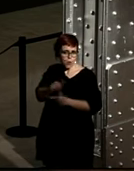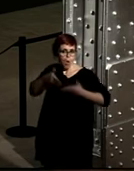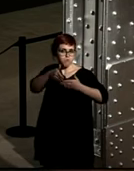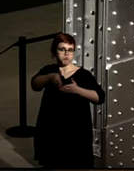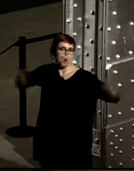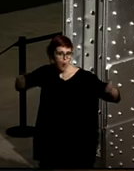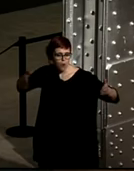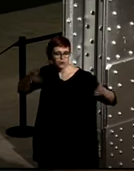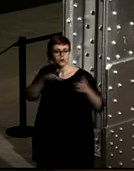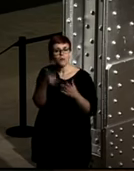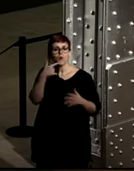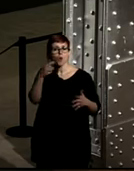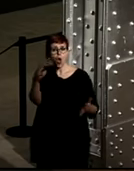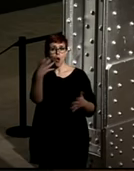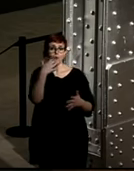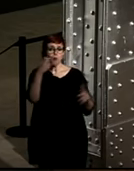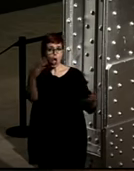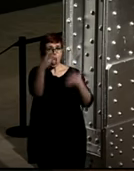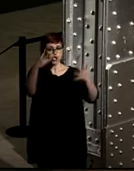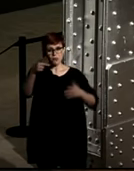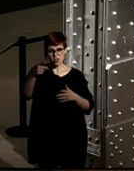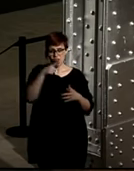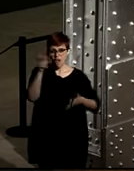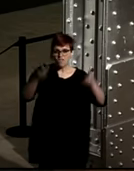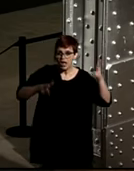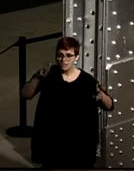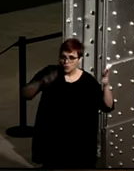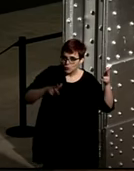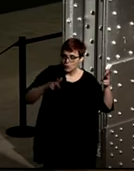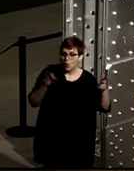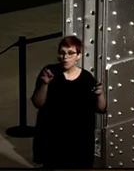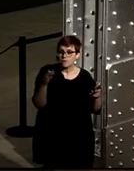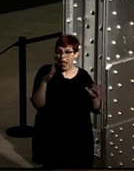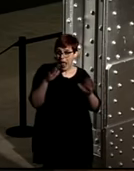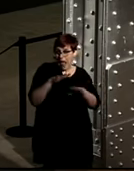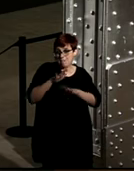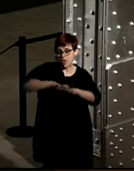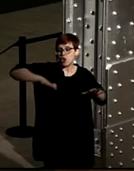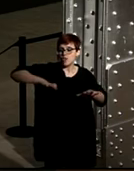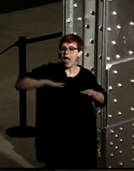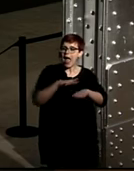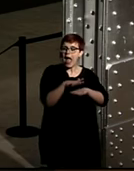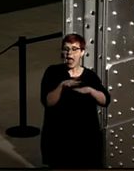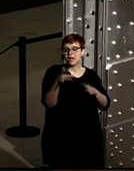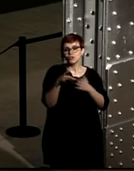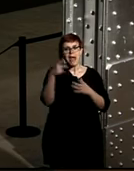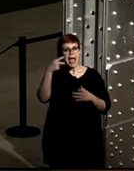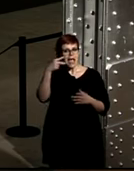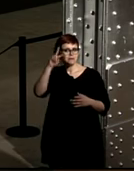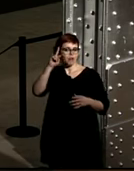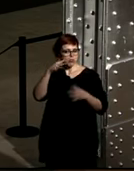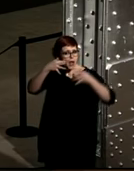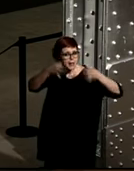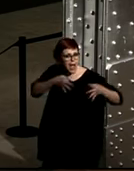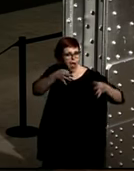ser 8 apellidos vascos y cosas así, están basadas o en experiencias reales de los españoles o en tópicos que tenemos. Que